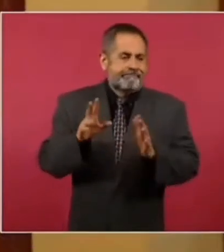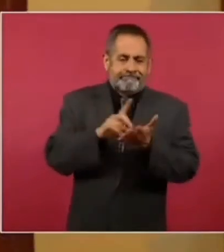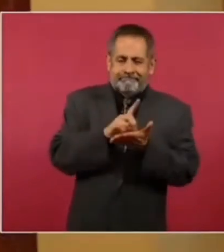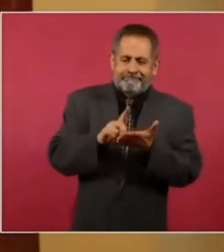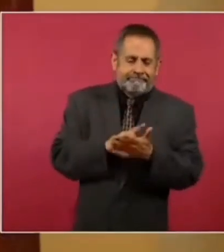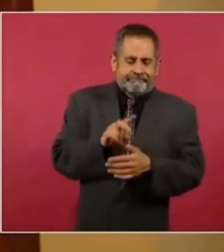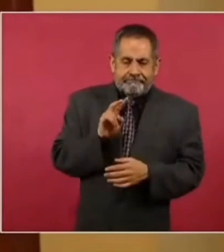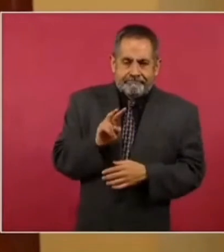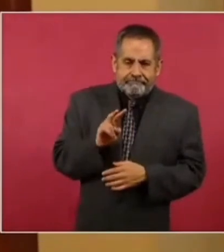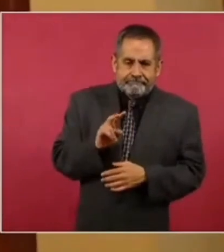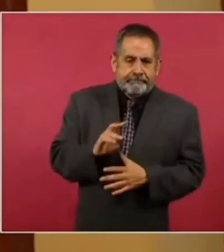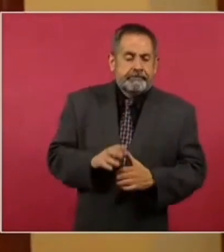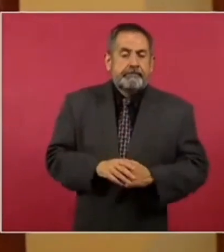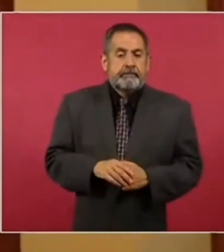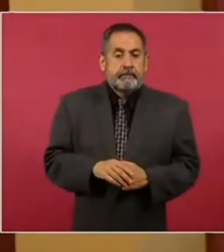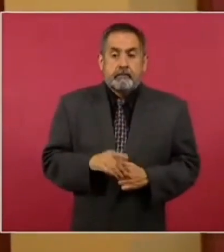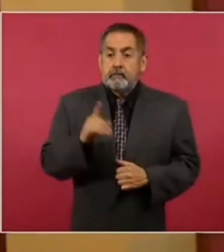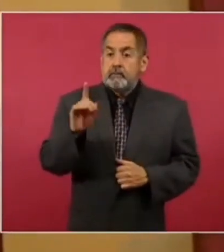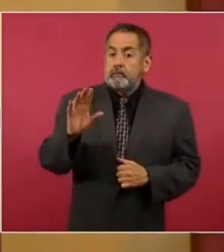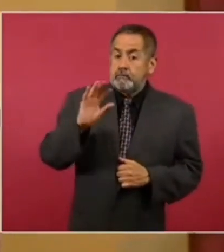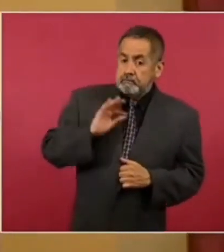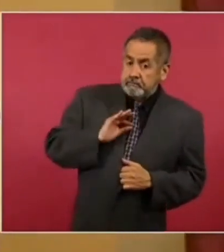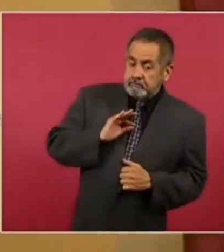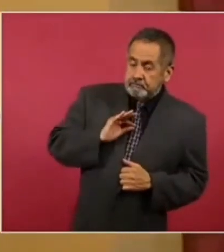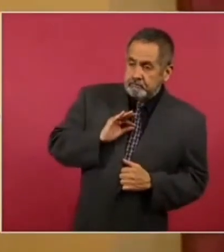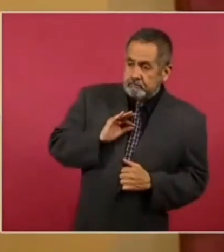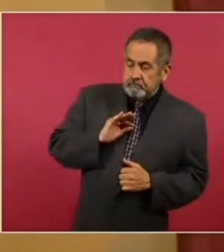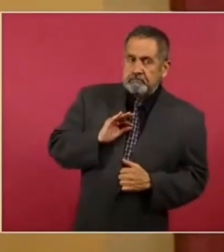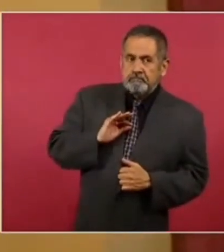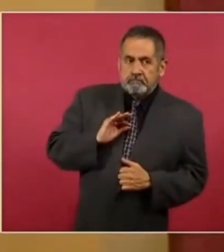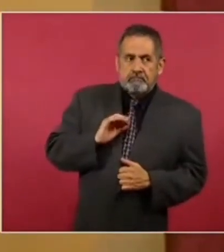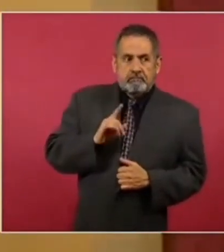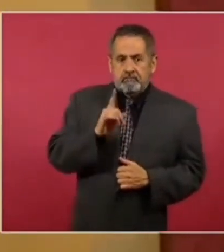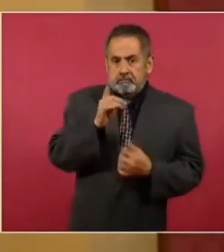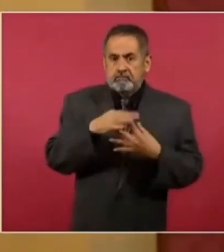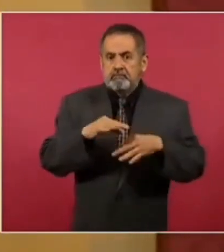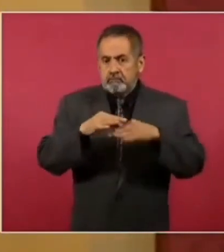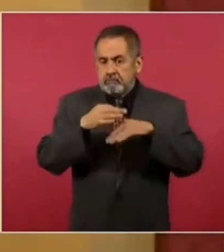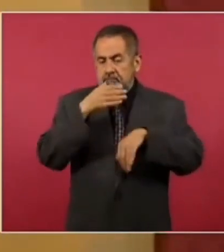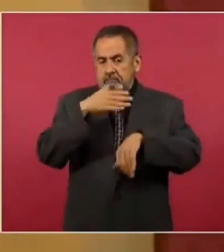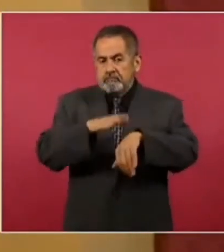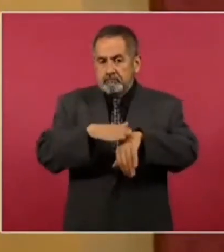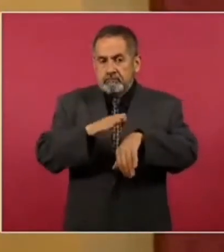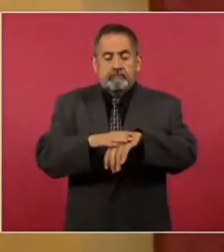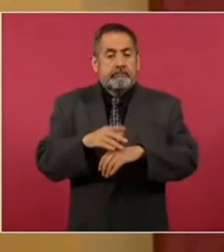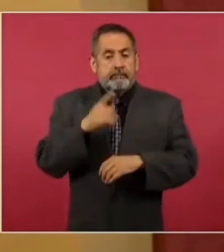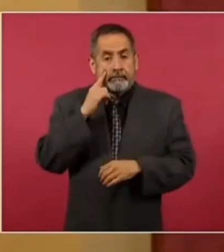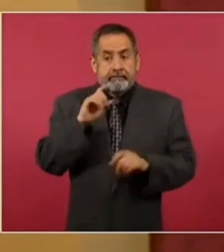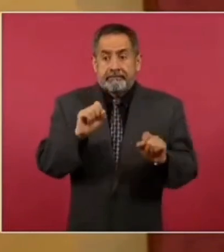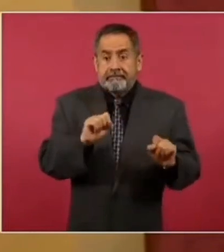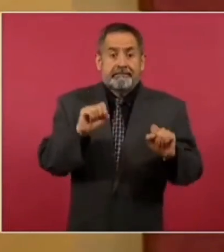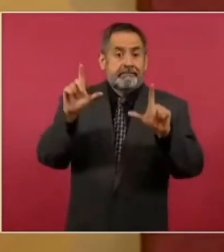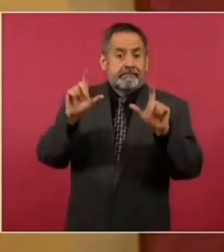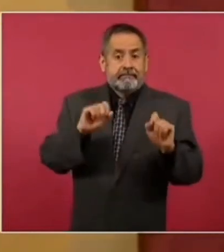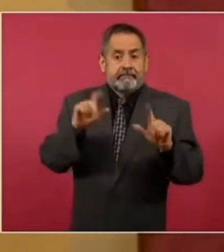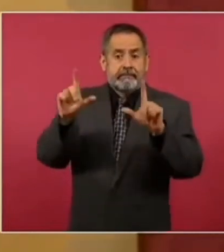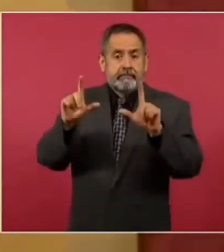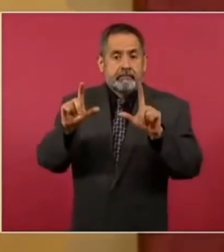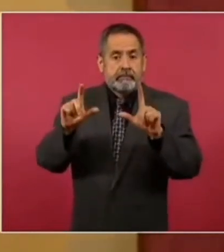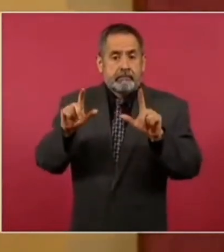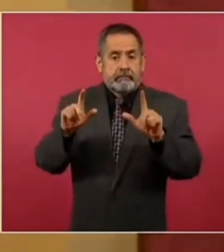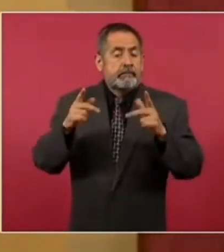Y un comentario que nos hicieron que considero que es importante poner en contexto es que todas las imágenes eran de